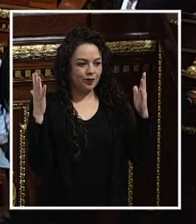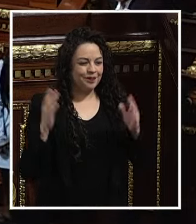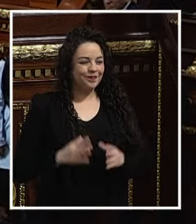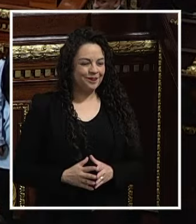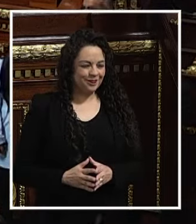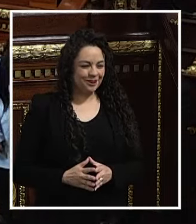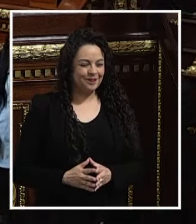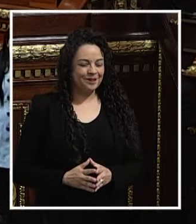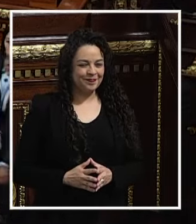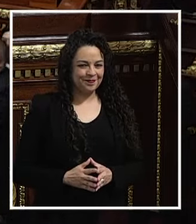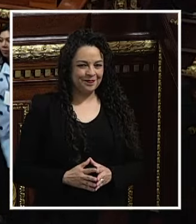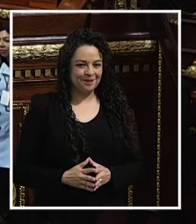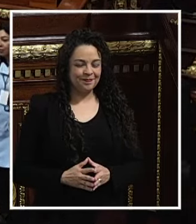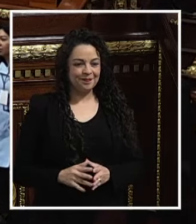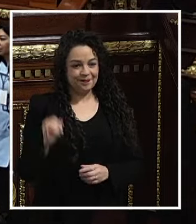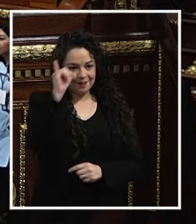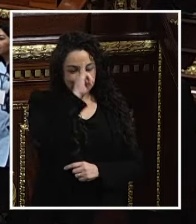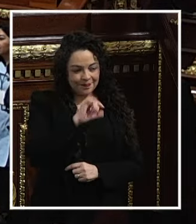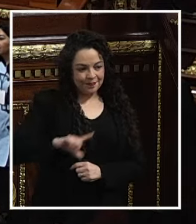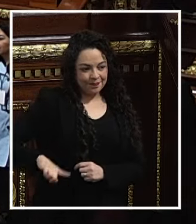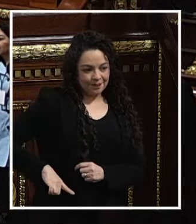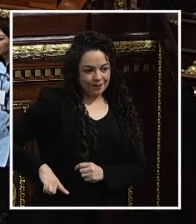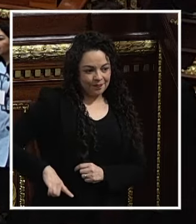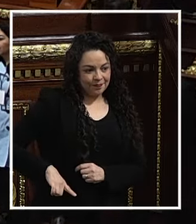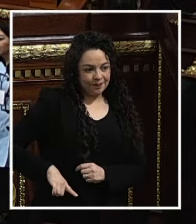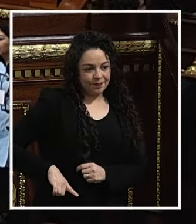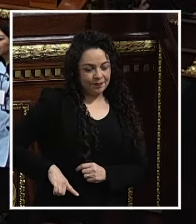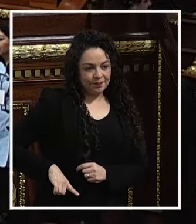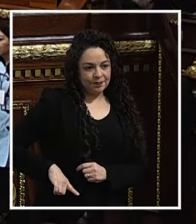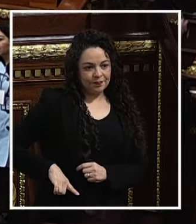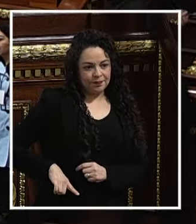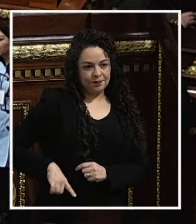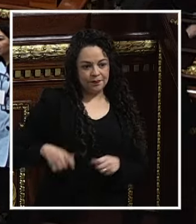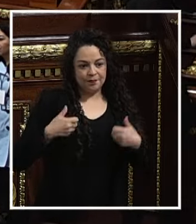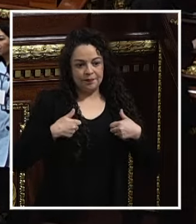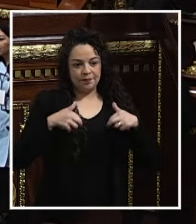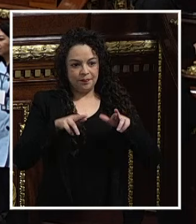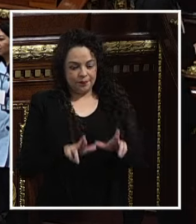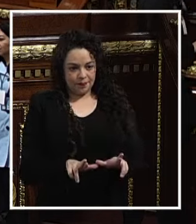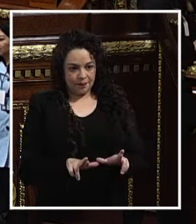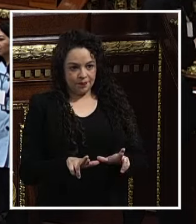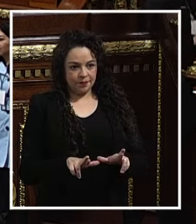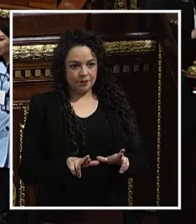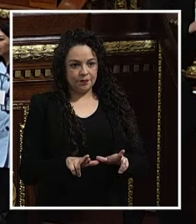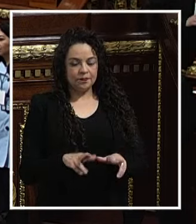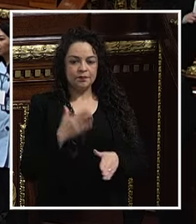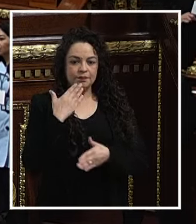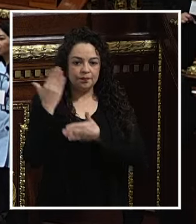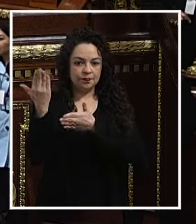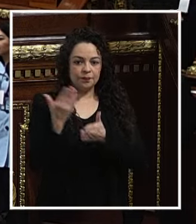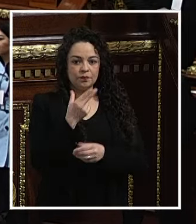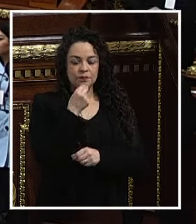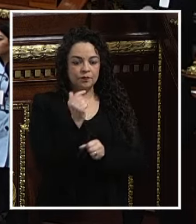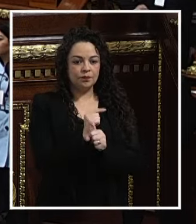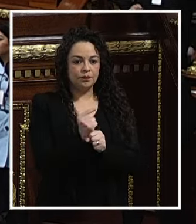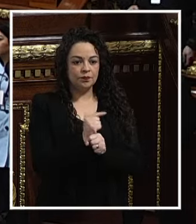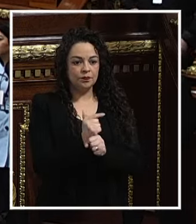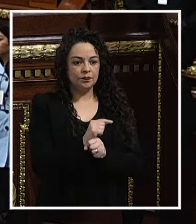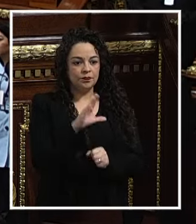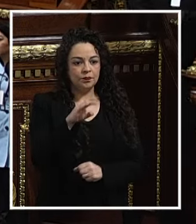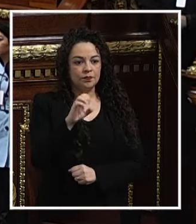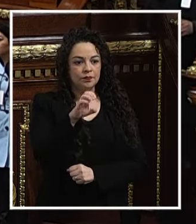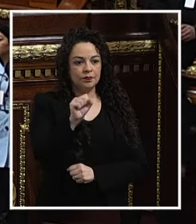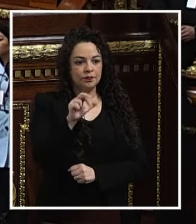En representación de la jefa de gobierno electa, damos la bienvenida al licenciado César